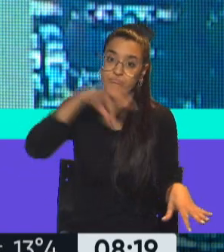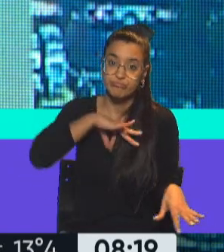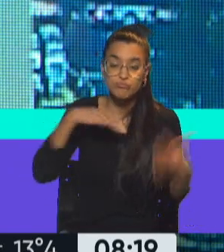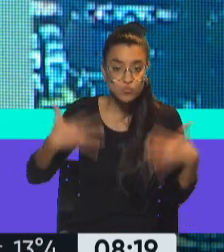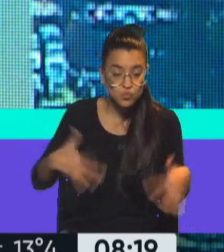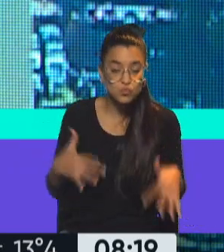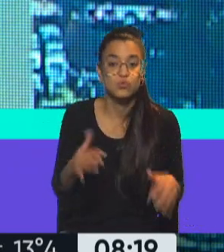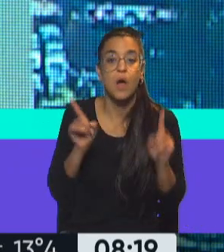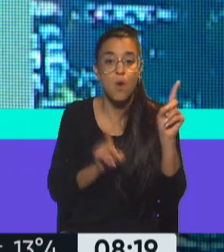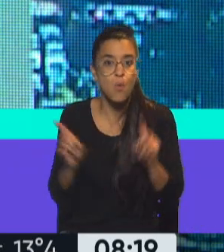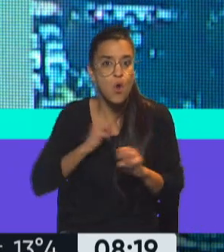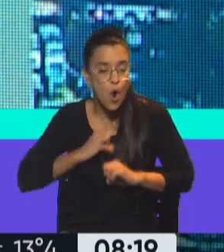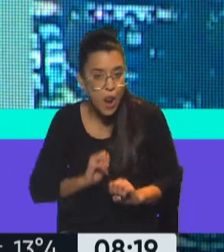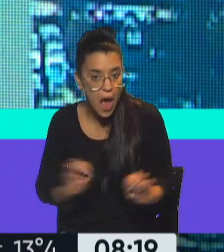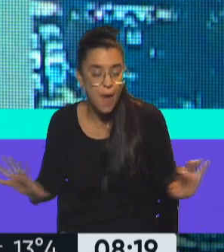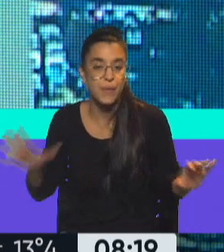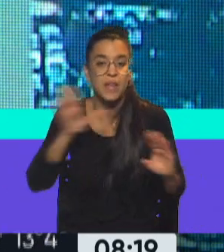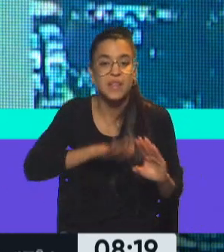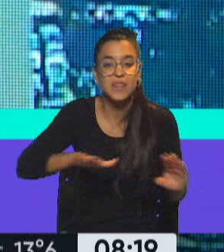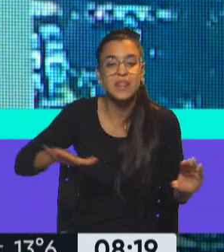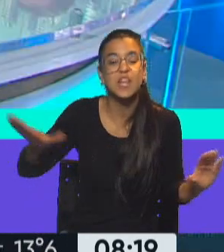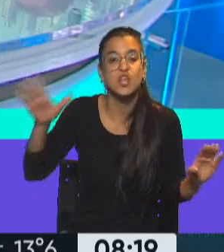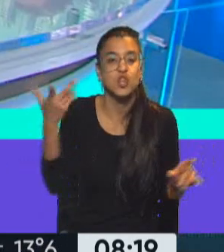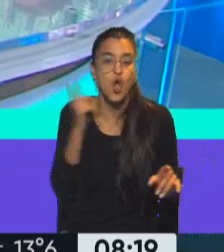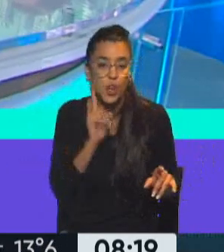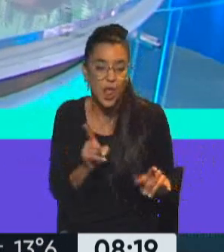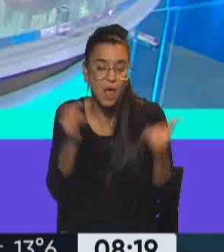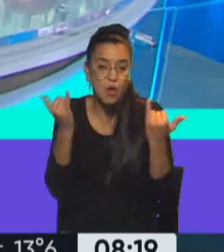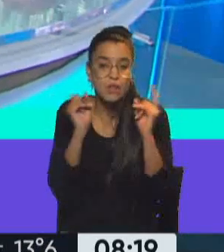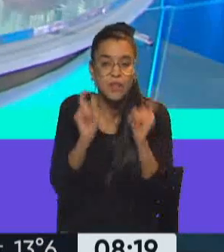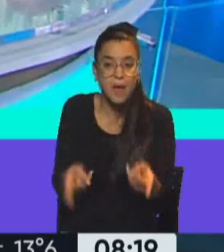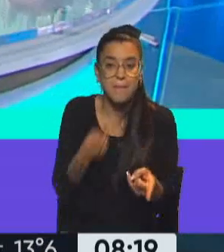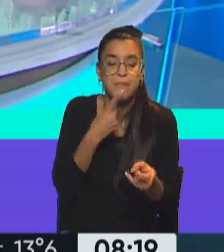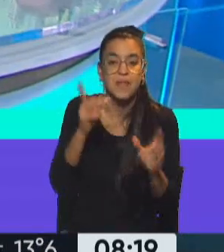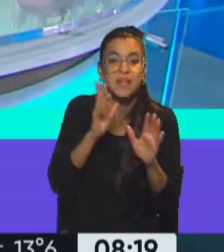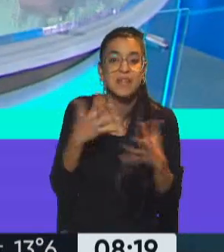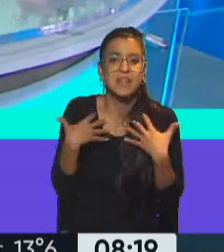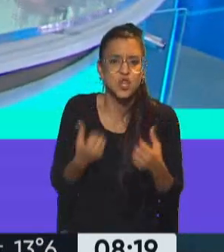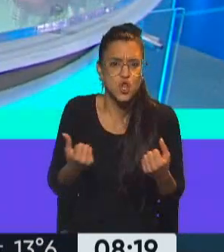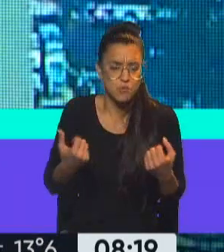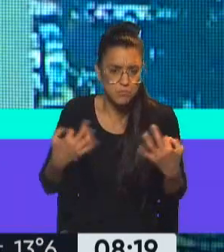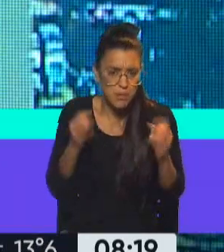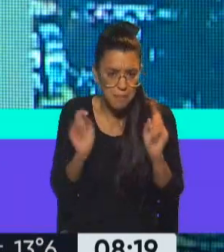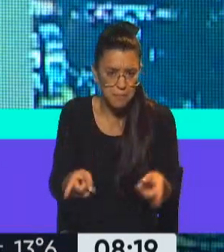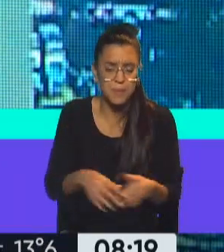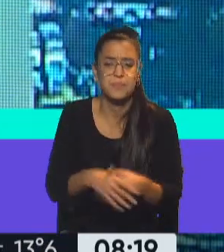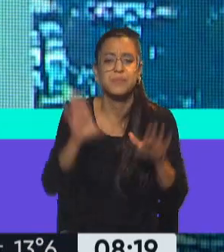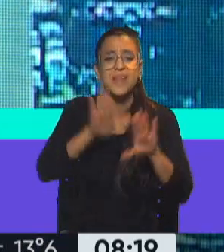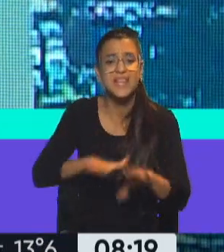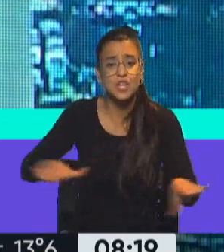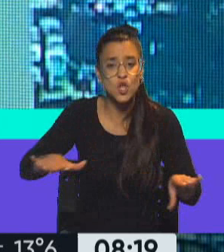y algunos casos graves, sobre todo en niños con factores de riesgo, pero también en algunos casos en niños sanos. También los niños